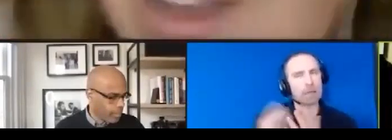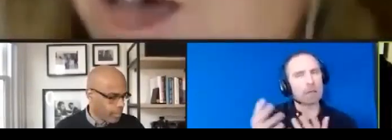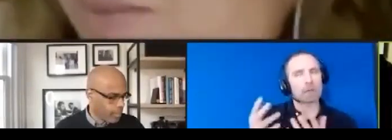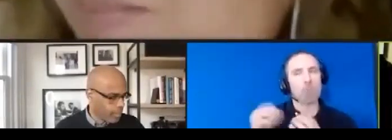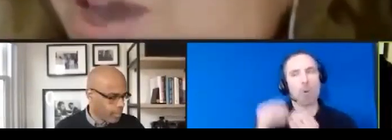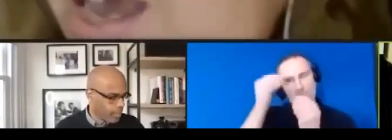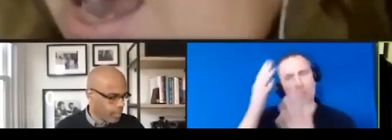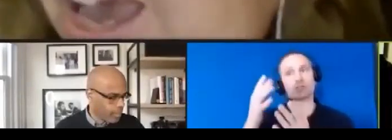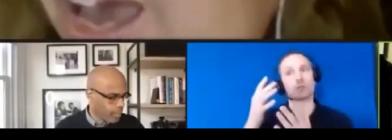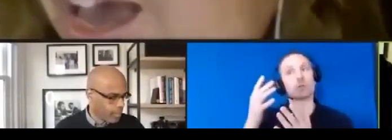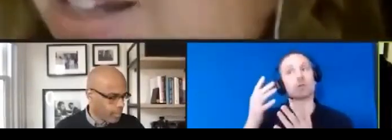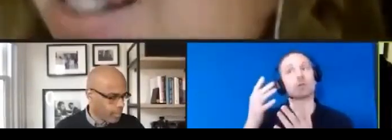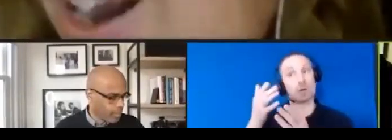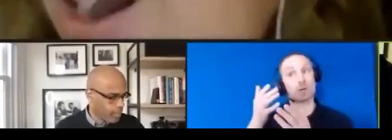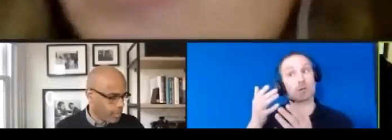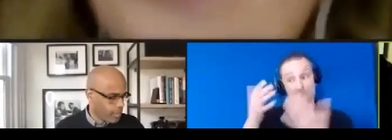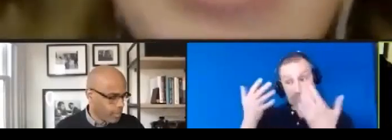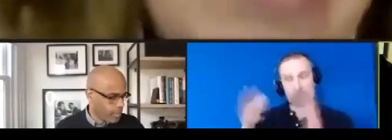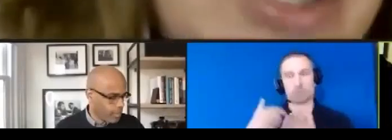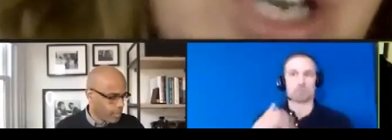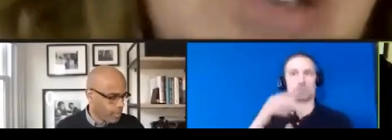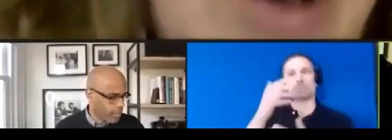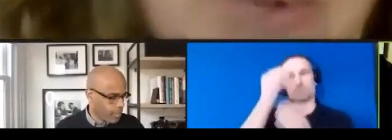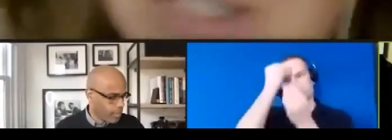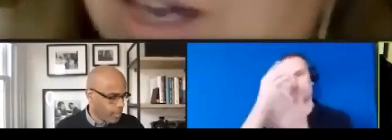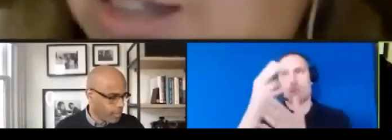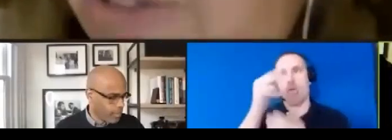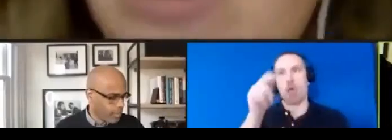un malentendido en la información